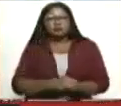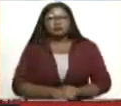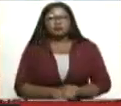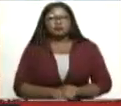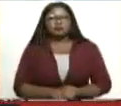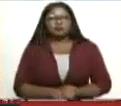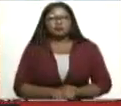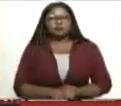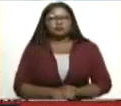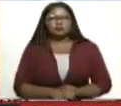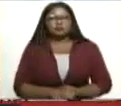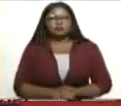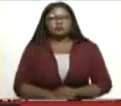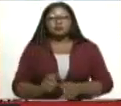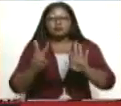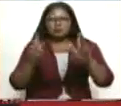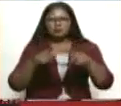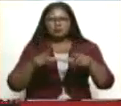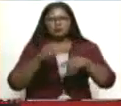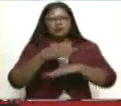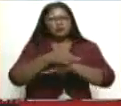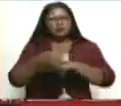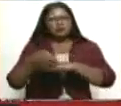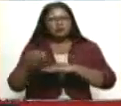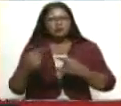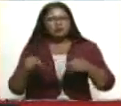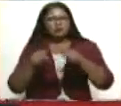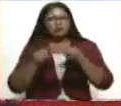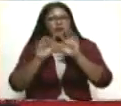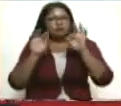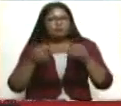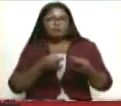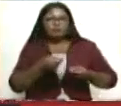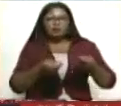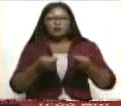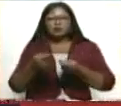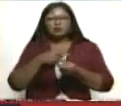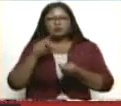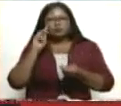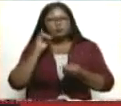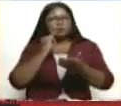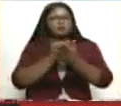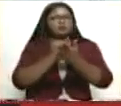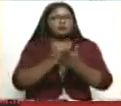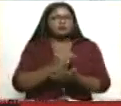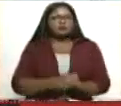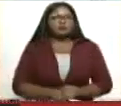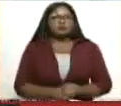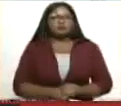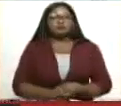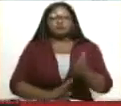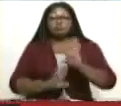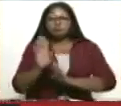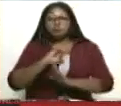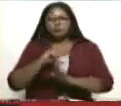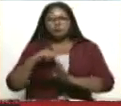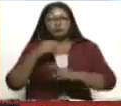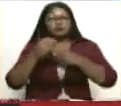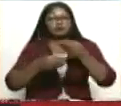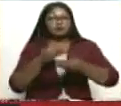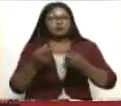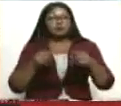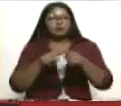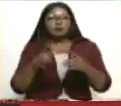y de 7 instancias regionales. El mecanismo de monitoreo y verificación avanzó en la elaboración